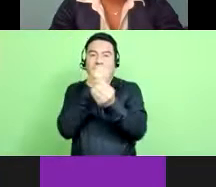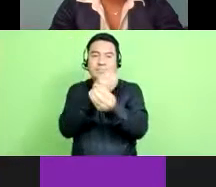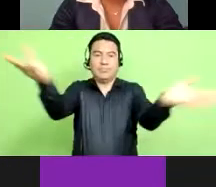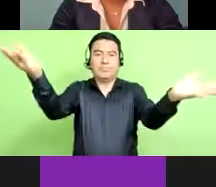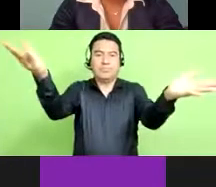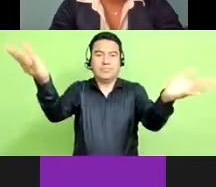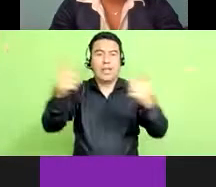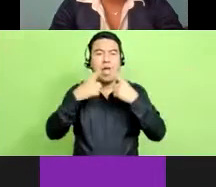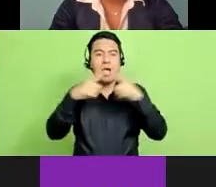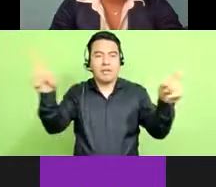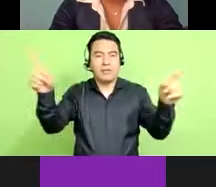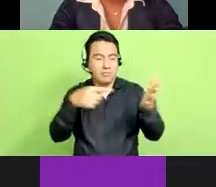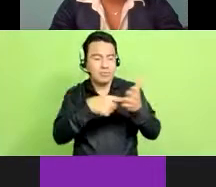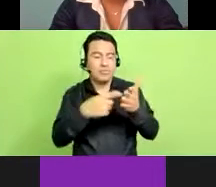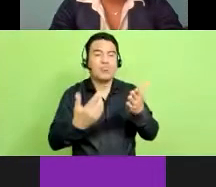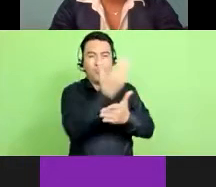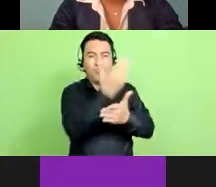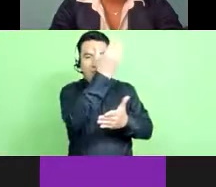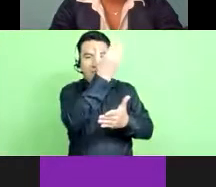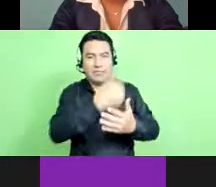siguiente por favor